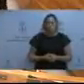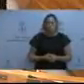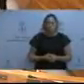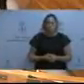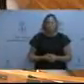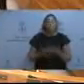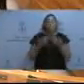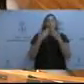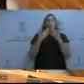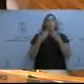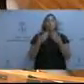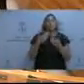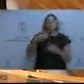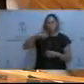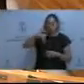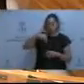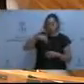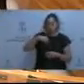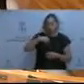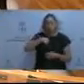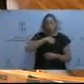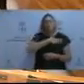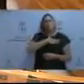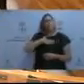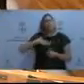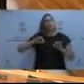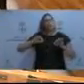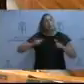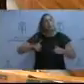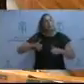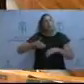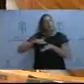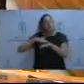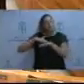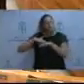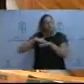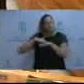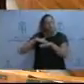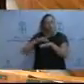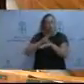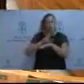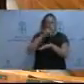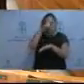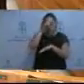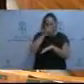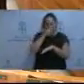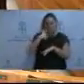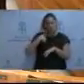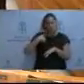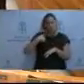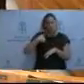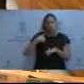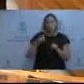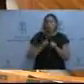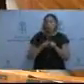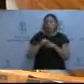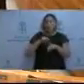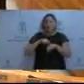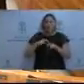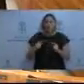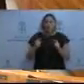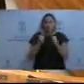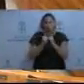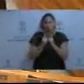Gracias, presidente. Bueno, yo quiero empezar pidiéndole disculpas, consejero, porque debe ser que llevo pocos meses aquí y todavía no lo sabía. No sabía que hay que darle gracias a un